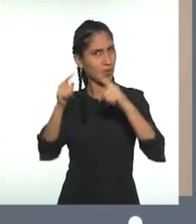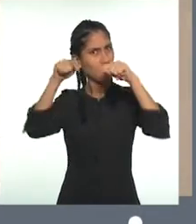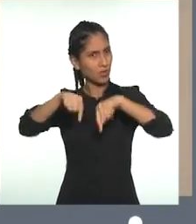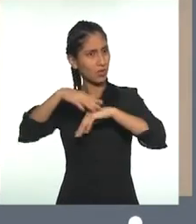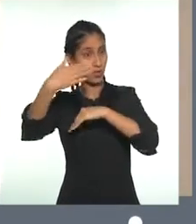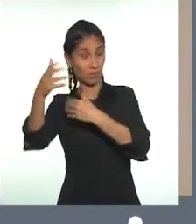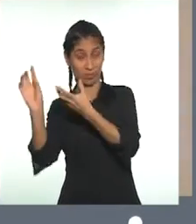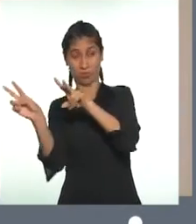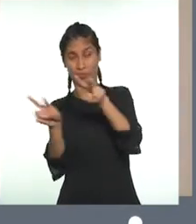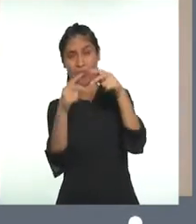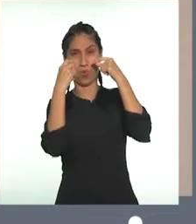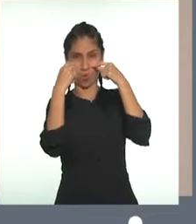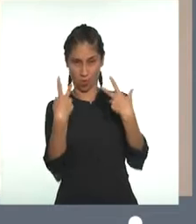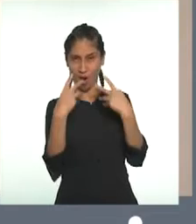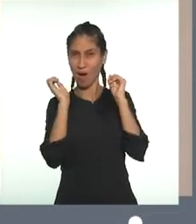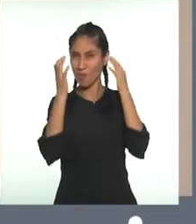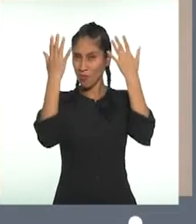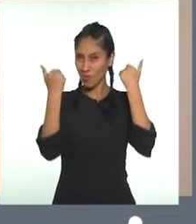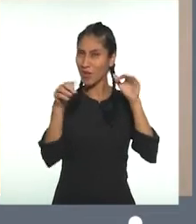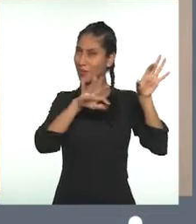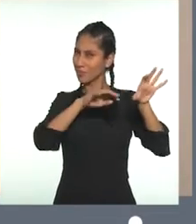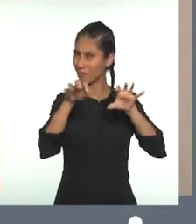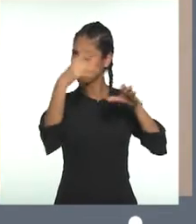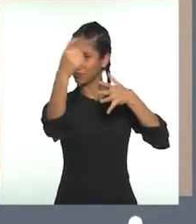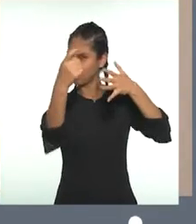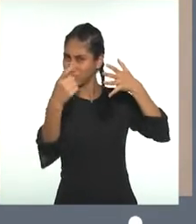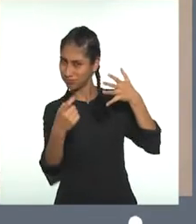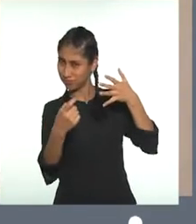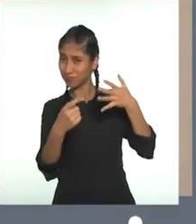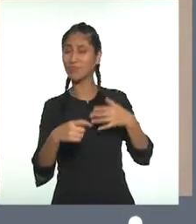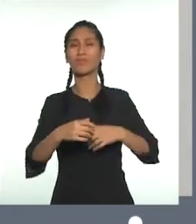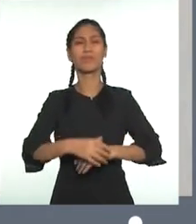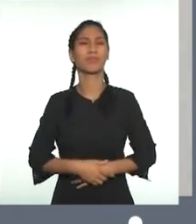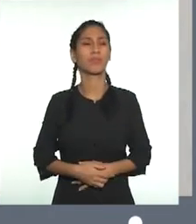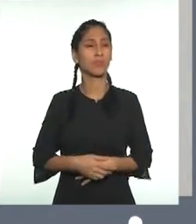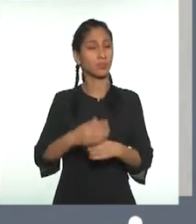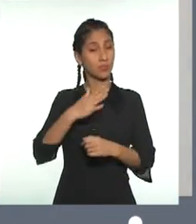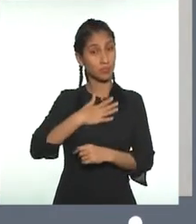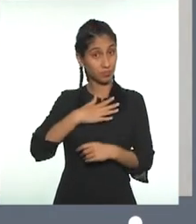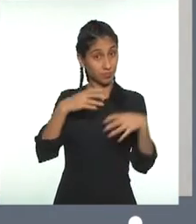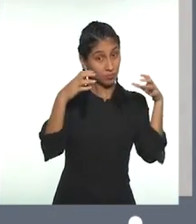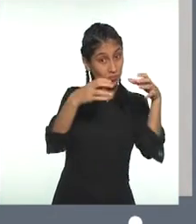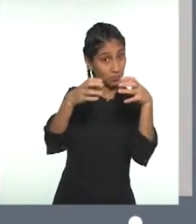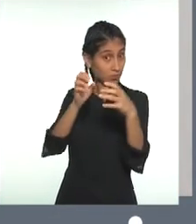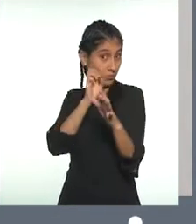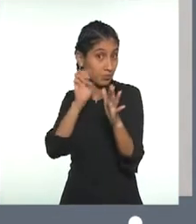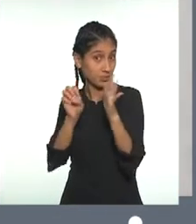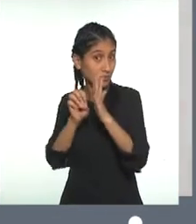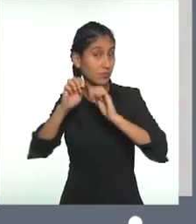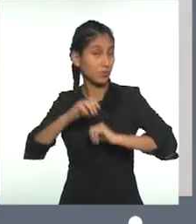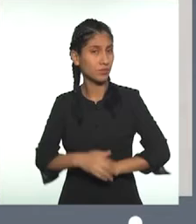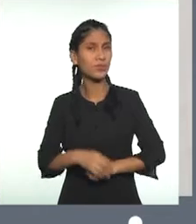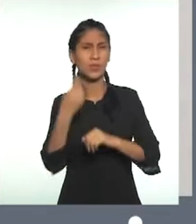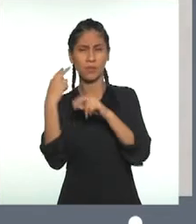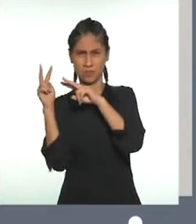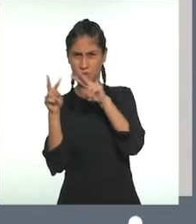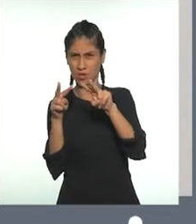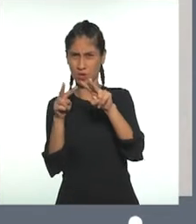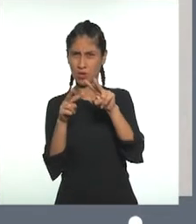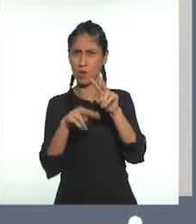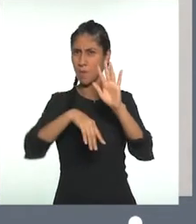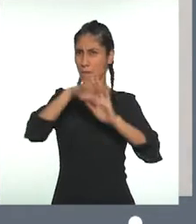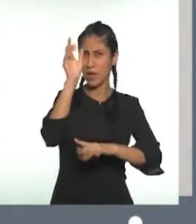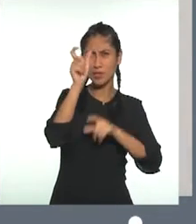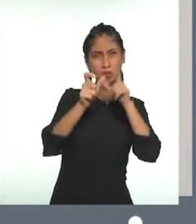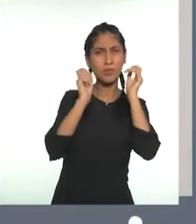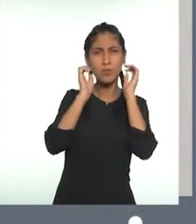importante y valiosas que son. Empezaron a ser más independientes y ser más libres. En mi comunidad, por ejemplo, veo cada vez